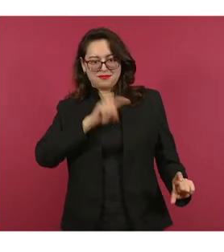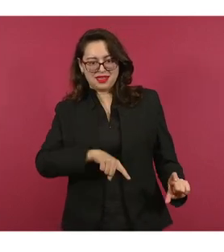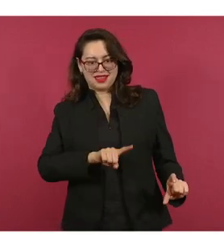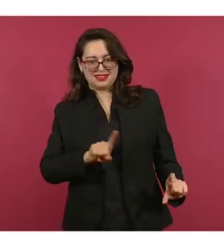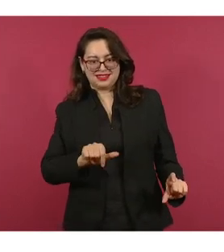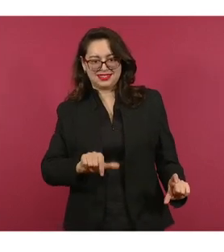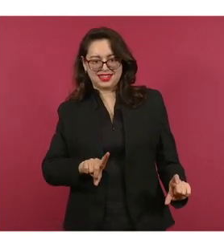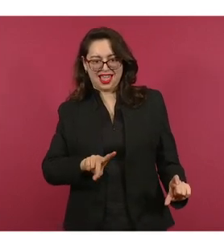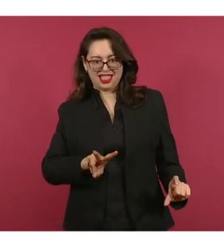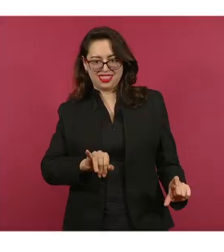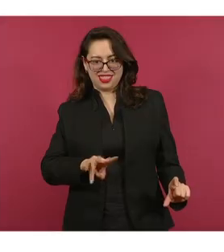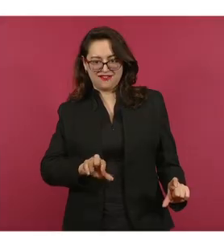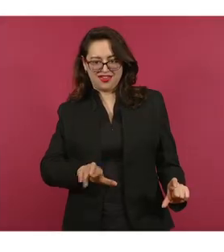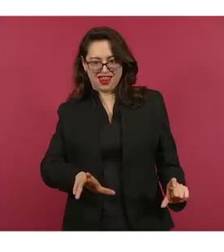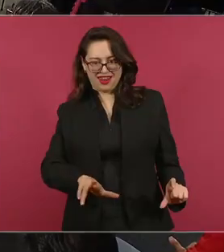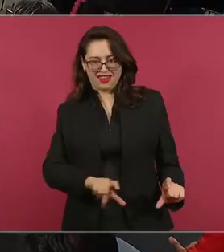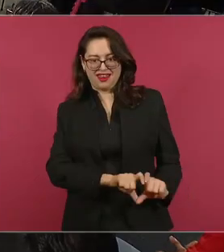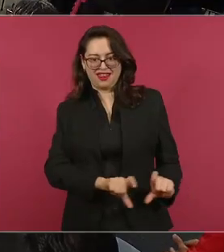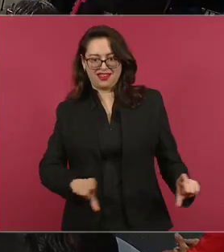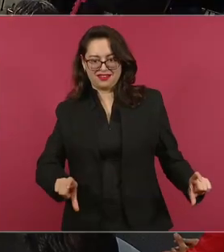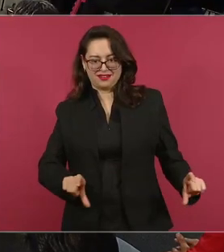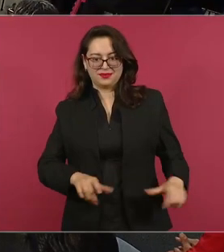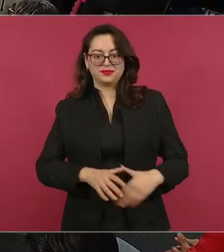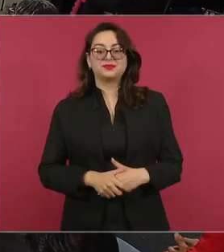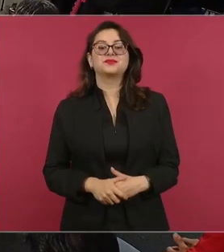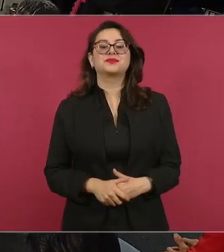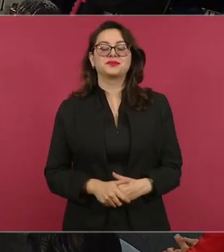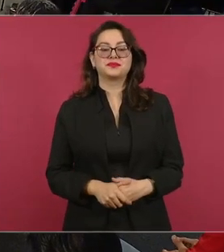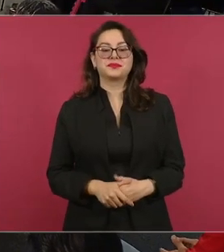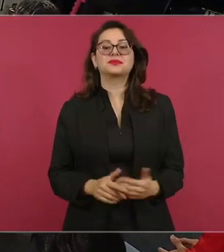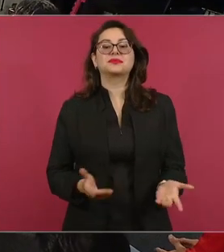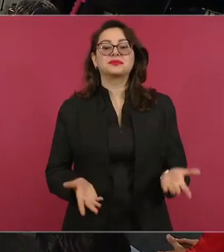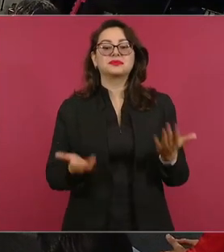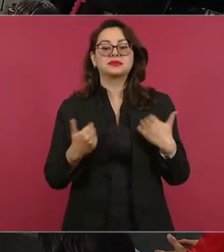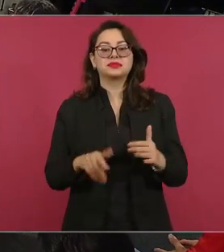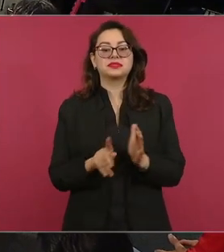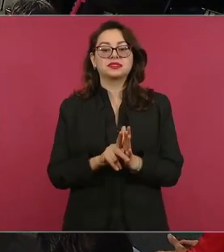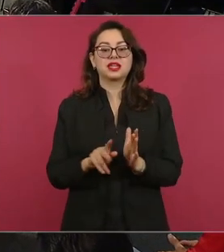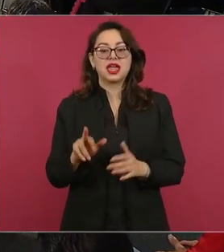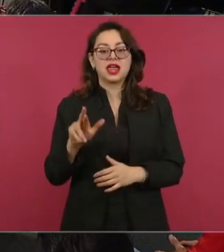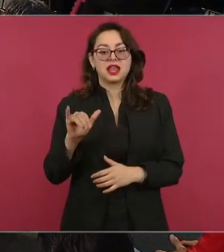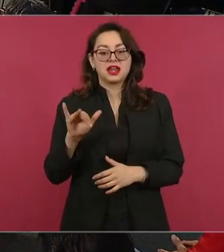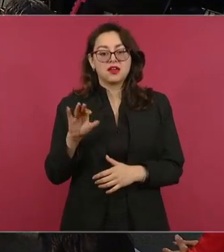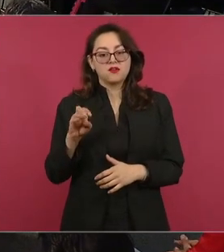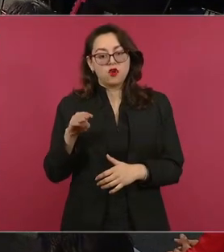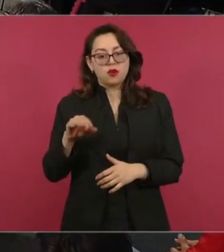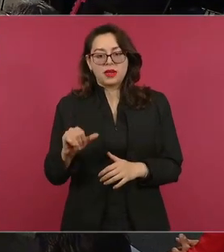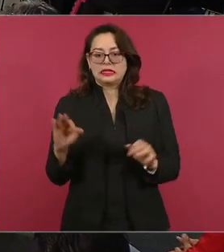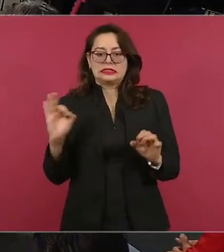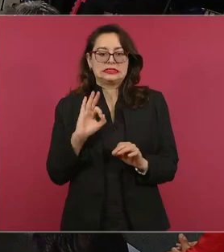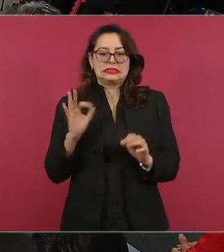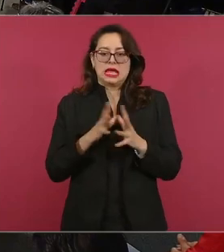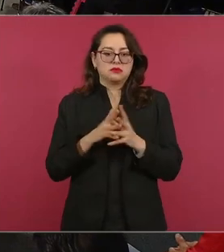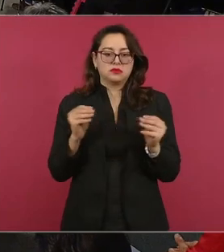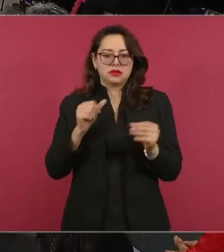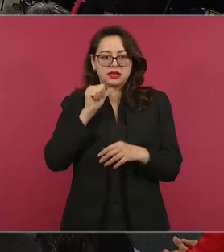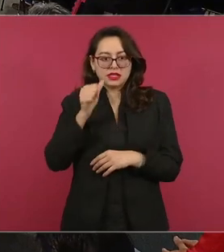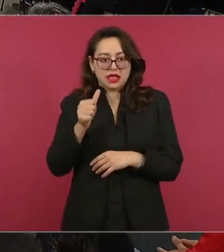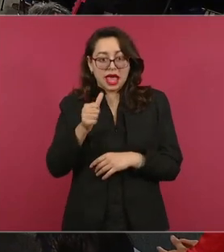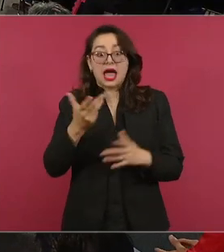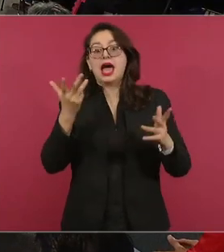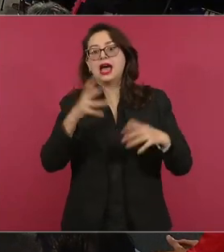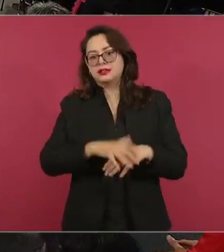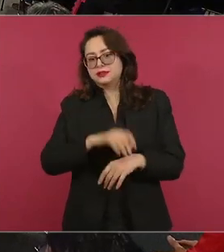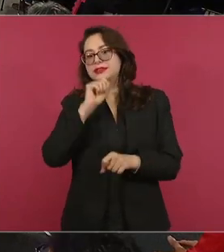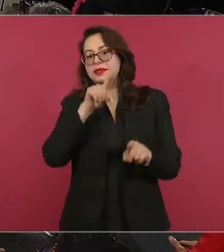Pero, a ver, pon el Reforma, que es el que. A lo mejor ahí no hay nada. Ah, cómo no.